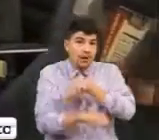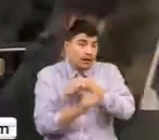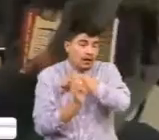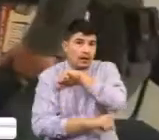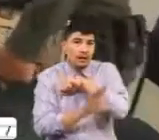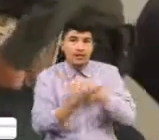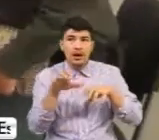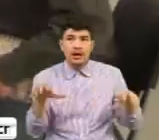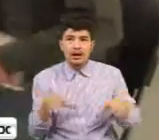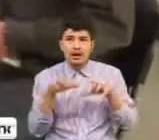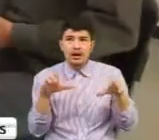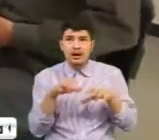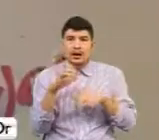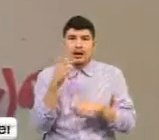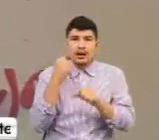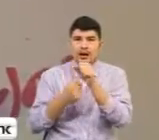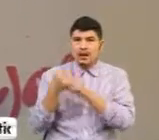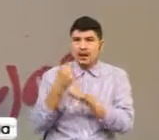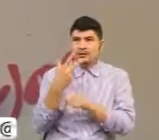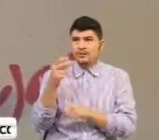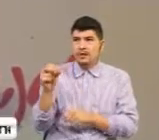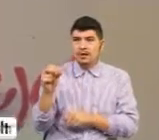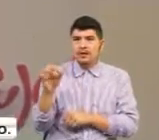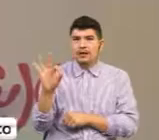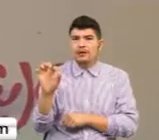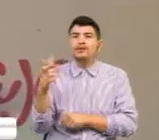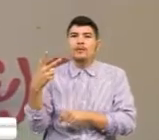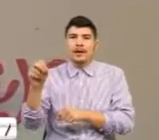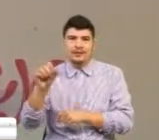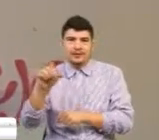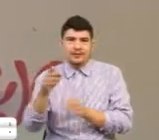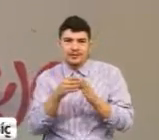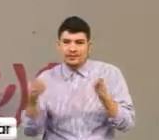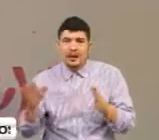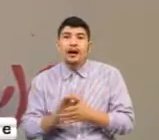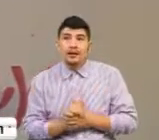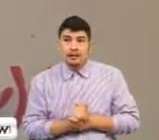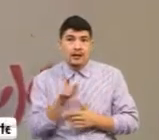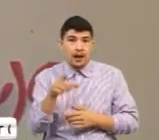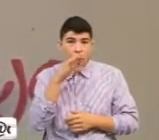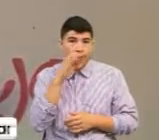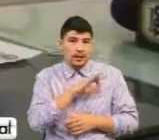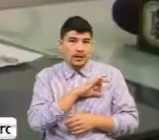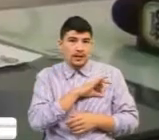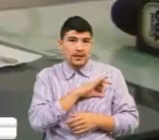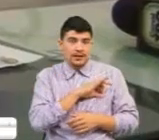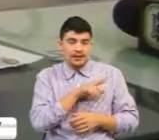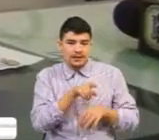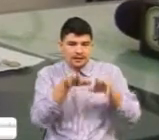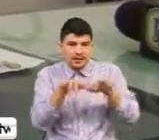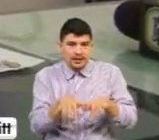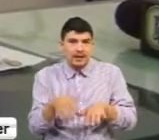a acciones efectuadas entre los años 2008 a 2011 mientras rodríguez avellaneda se desempeñaba como secretario de gobierno en